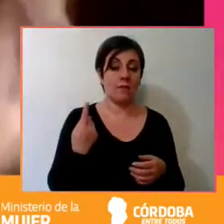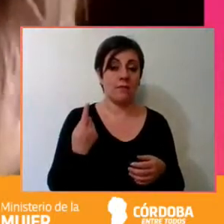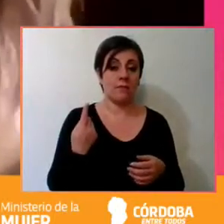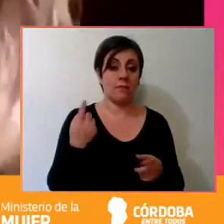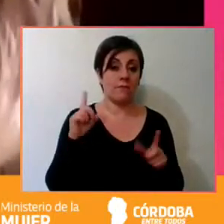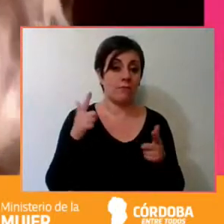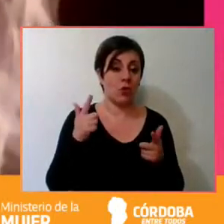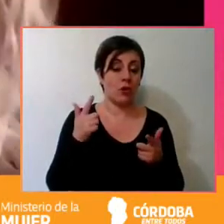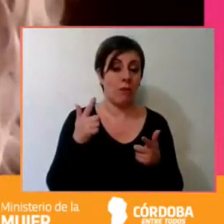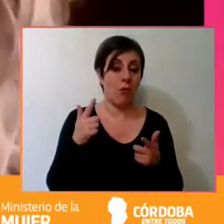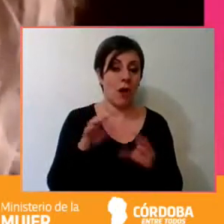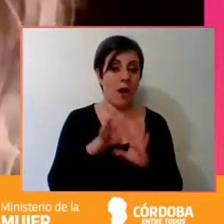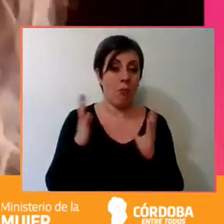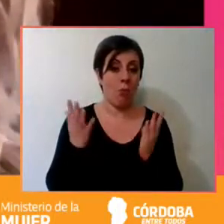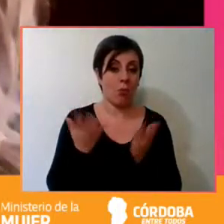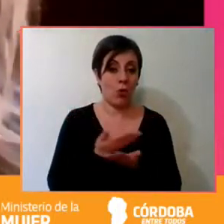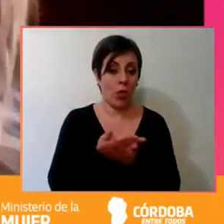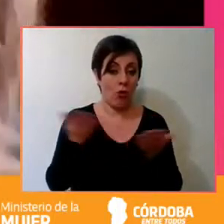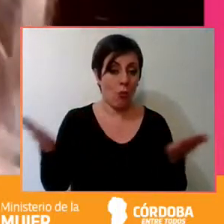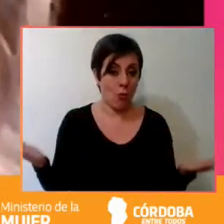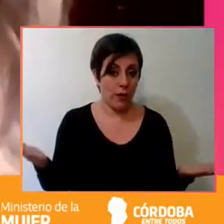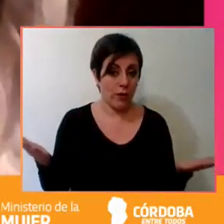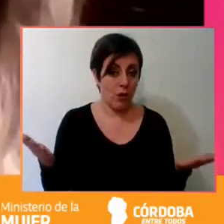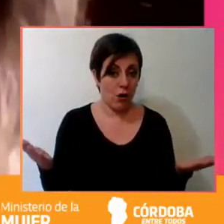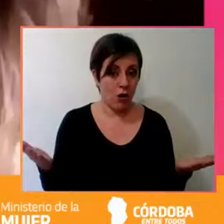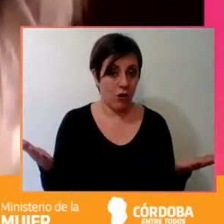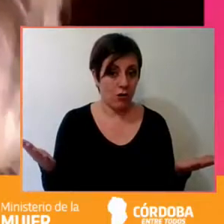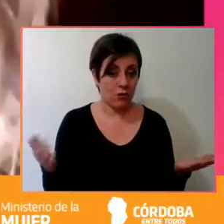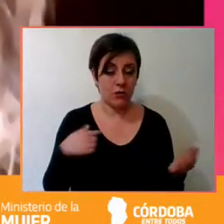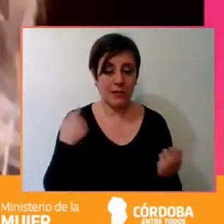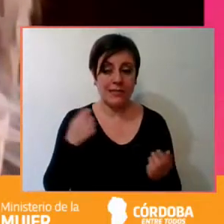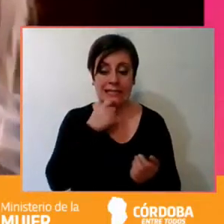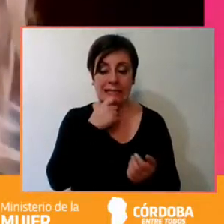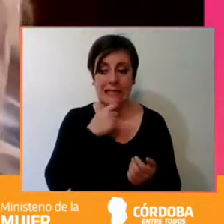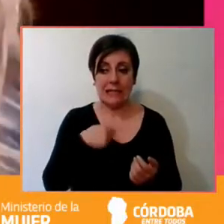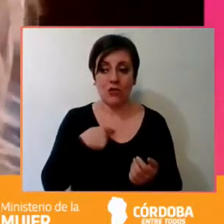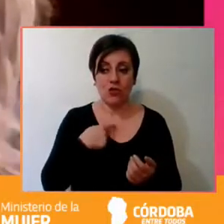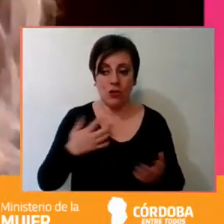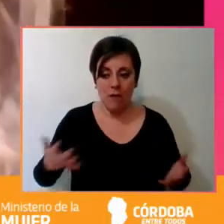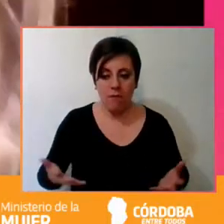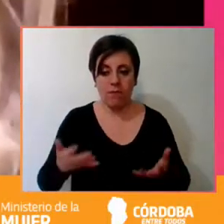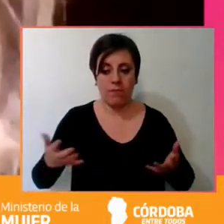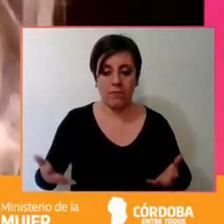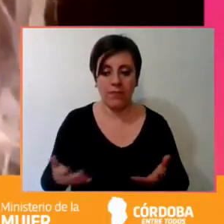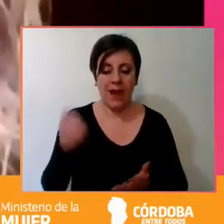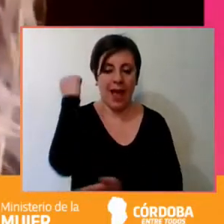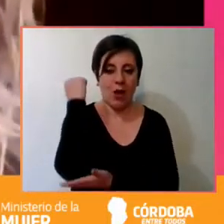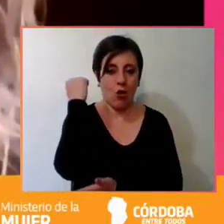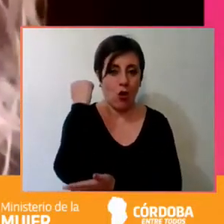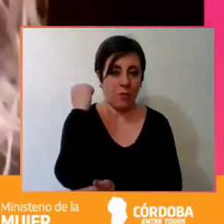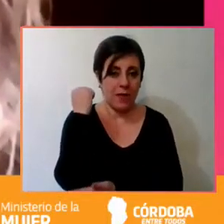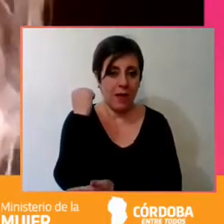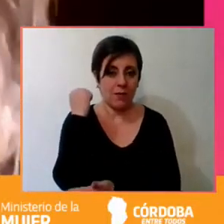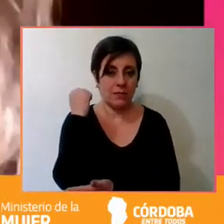el mundo de lo público, si no empujamos a las economías, si no estamos en